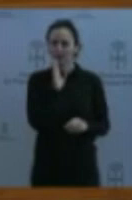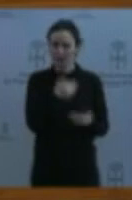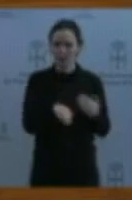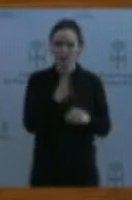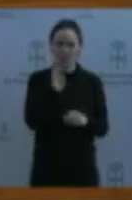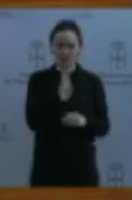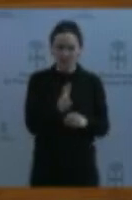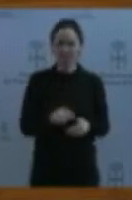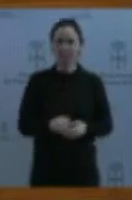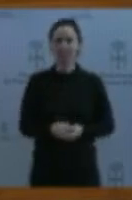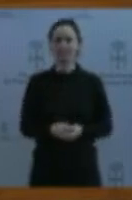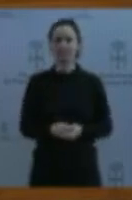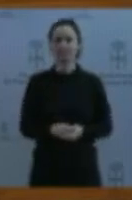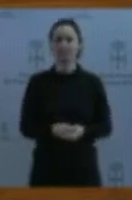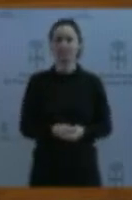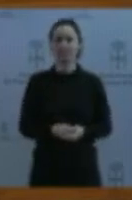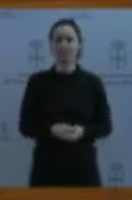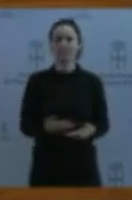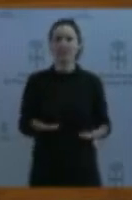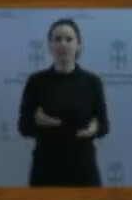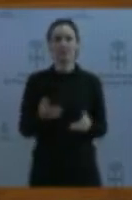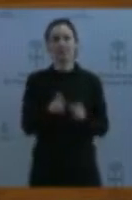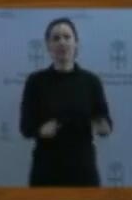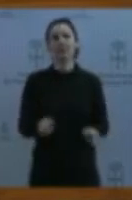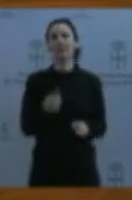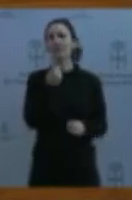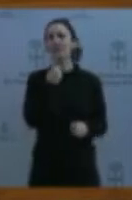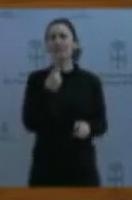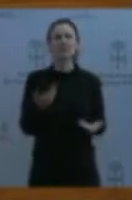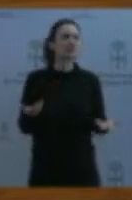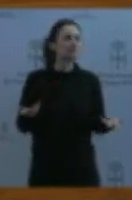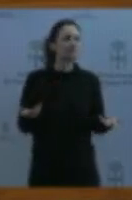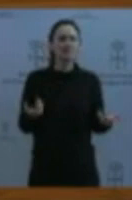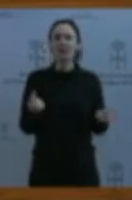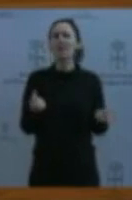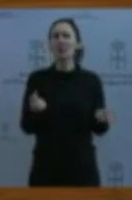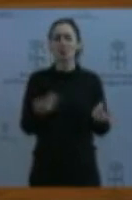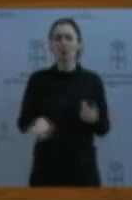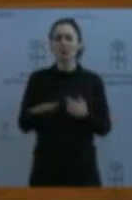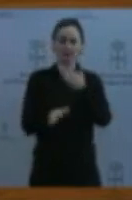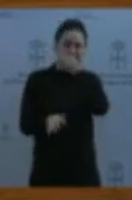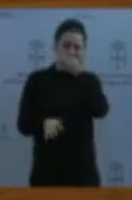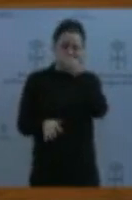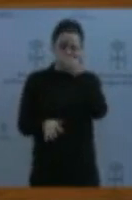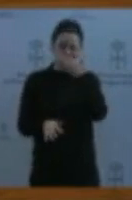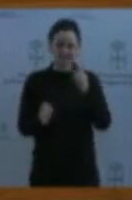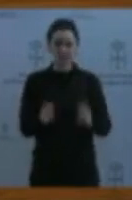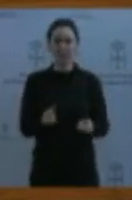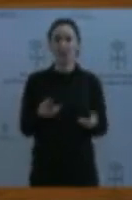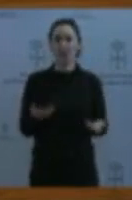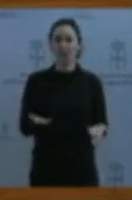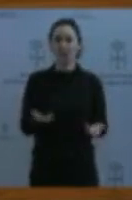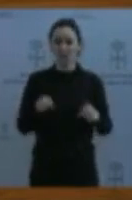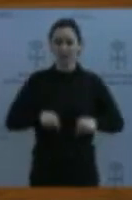que la gente diga, oiga, pero entonces, ¿qué pasó con todo este dinero? Y sobre todo, y esto es lo peor, ¿qué es lo que va a pasar de aquí en adelante? Porque si estamos en un escenario de